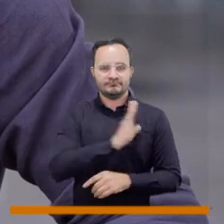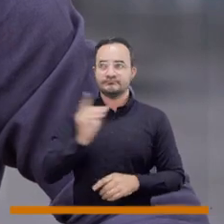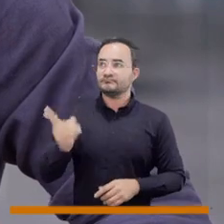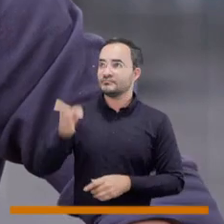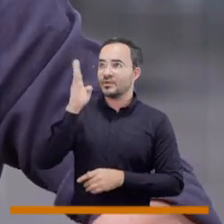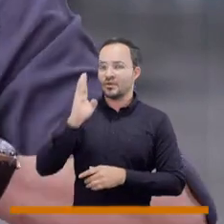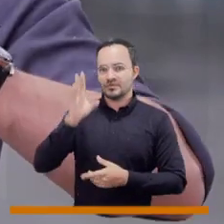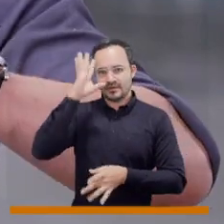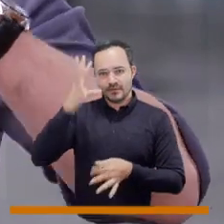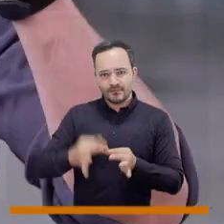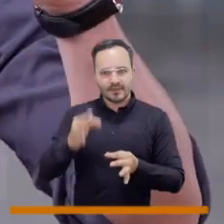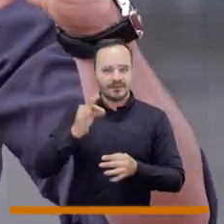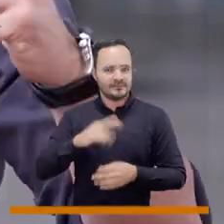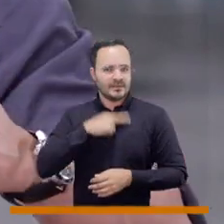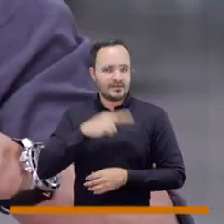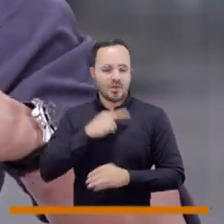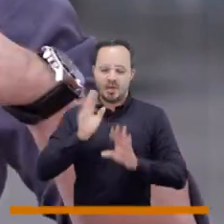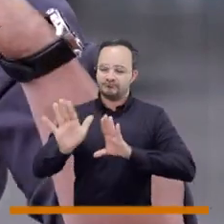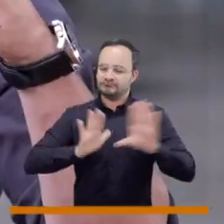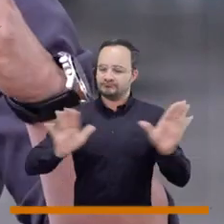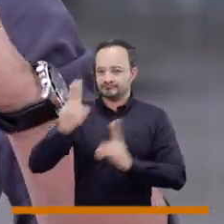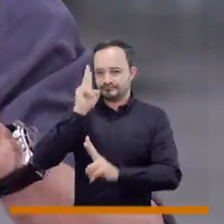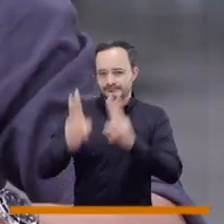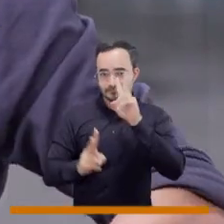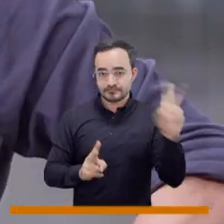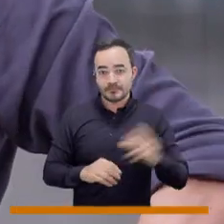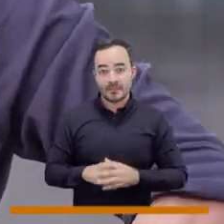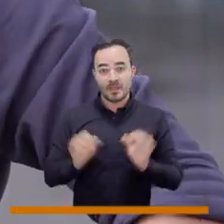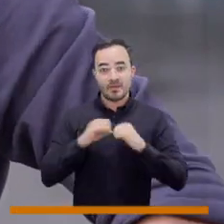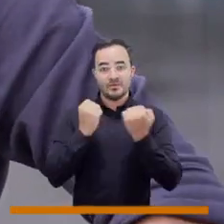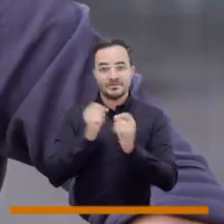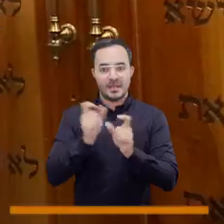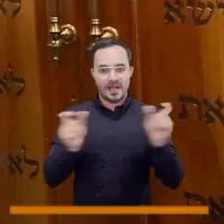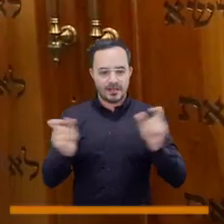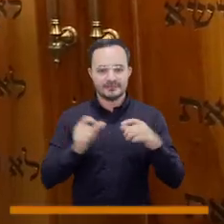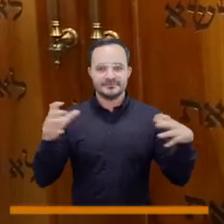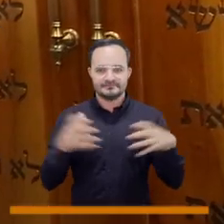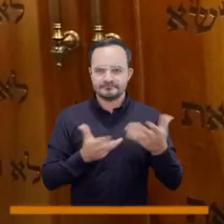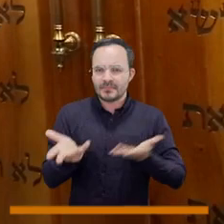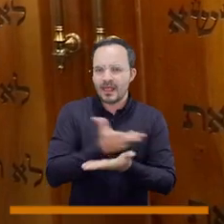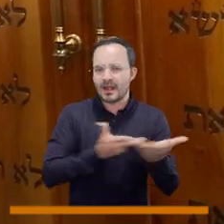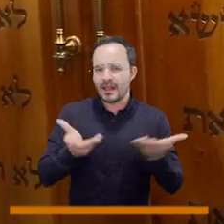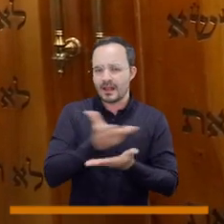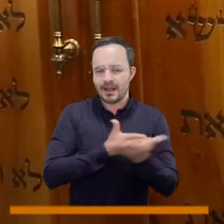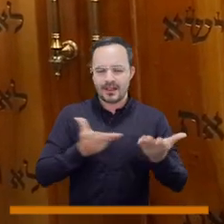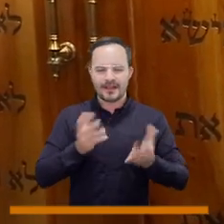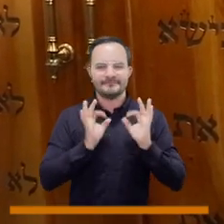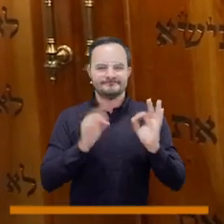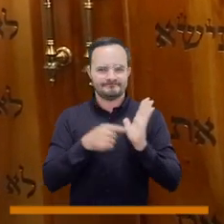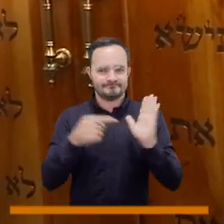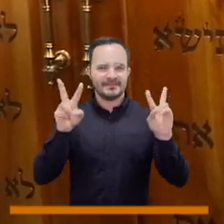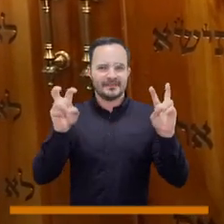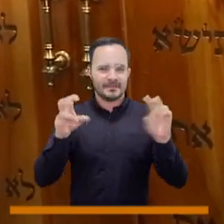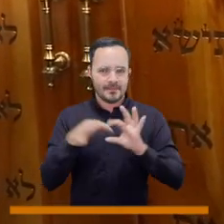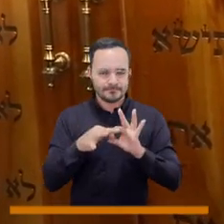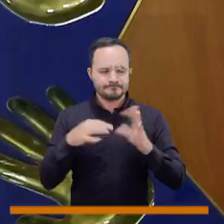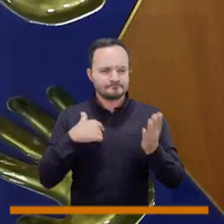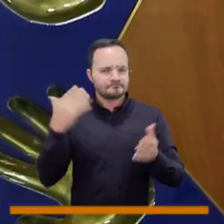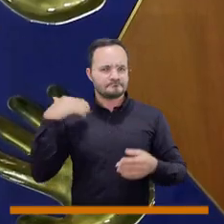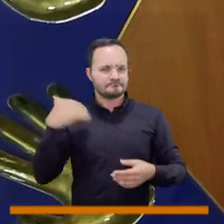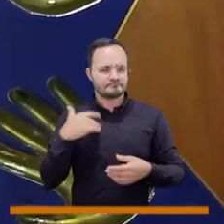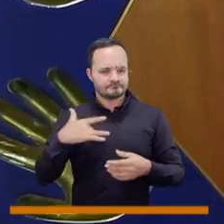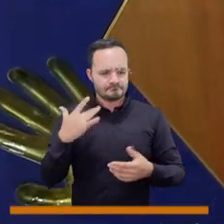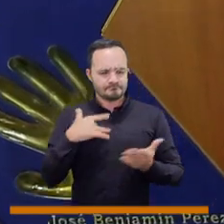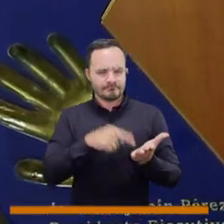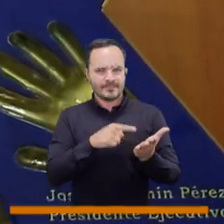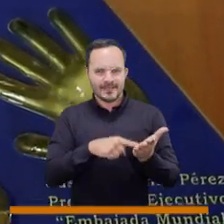hicimos junto a otros concejales que han venido trabajando el tema. Para nosotros había un vacío en